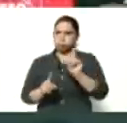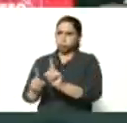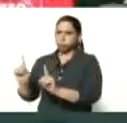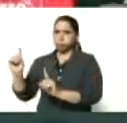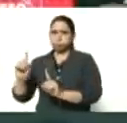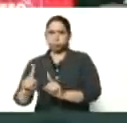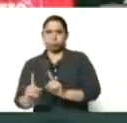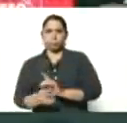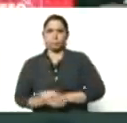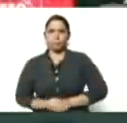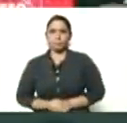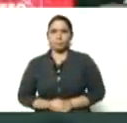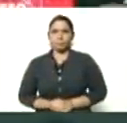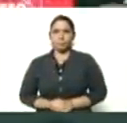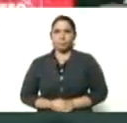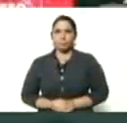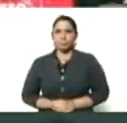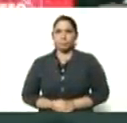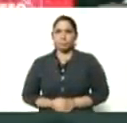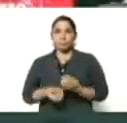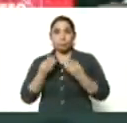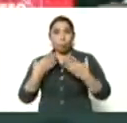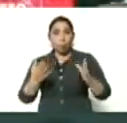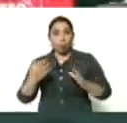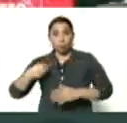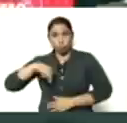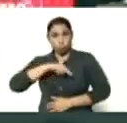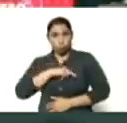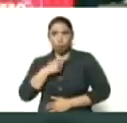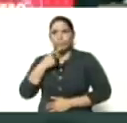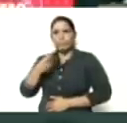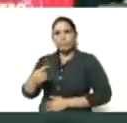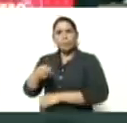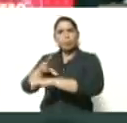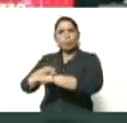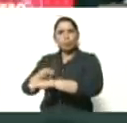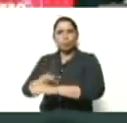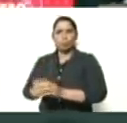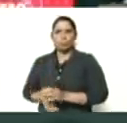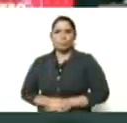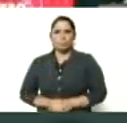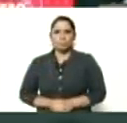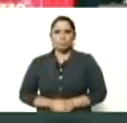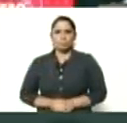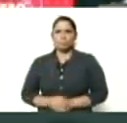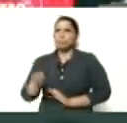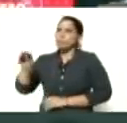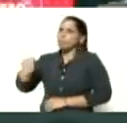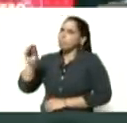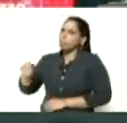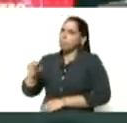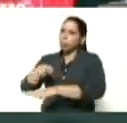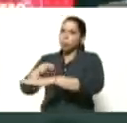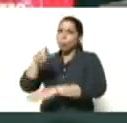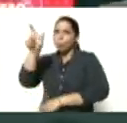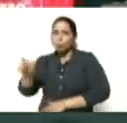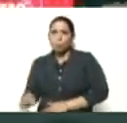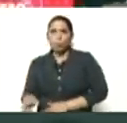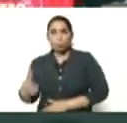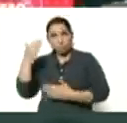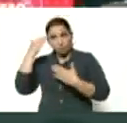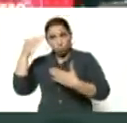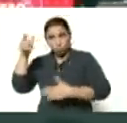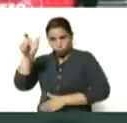Y bueno, allí nosotros le decíamos al doctor, doctor Castellano, mi saludo al